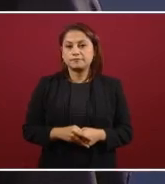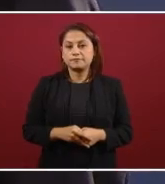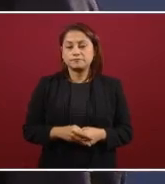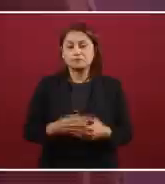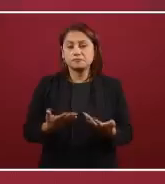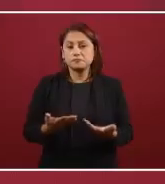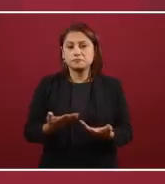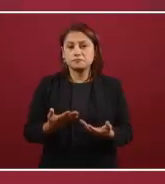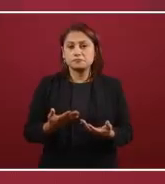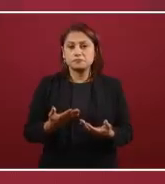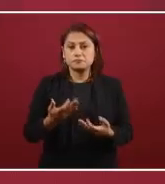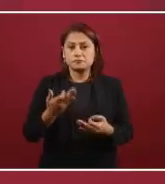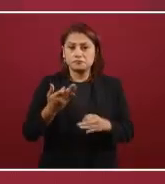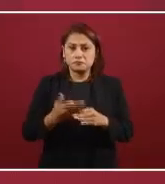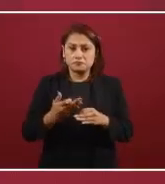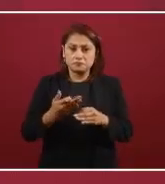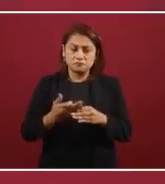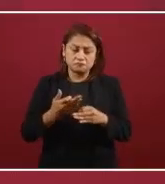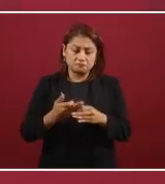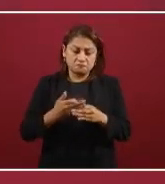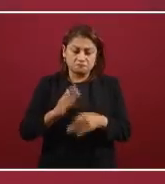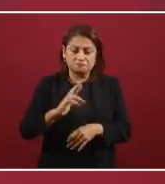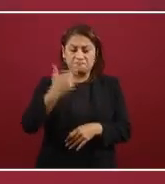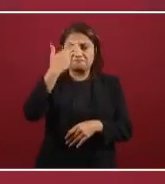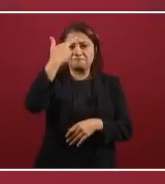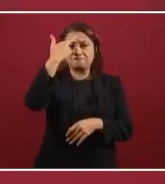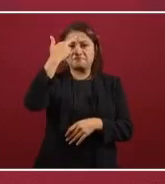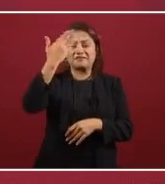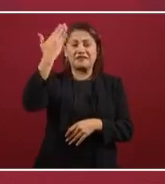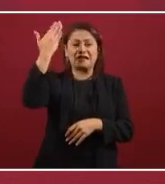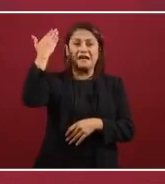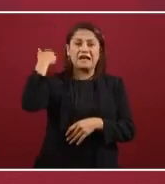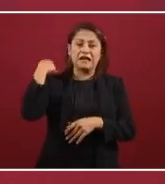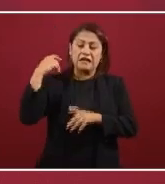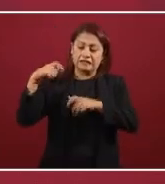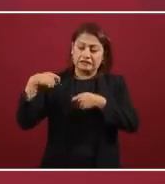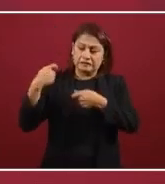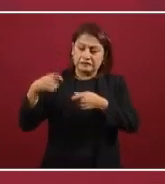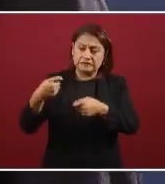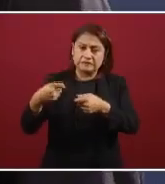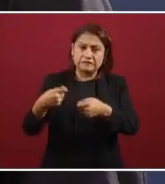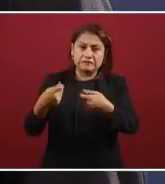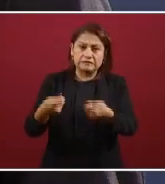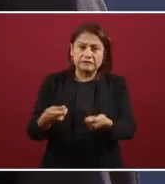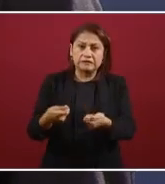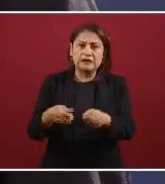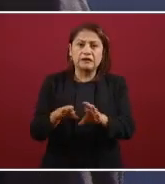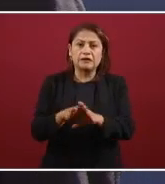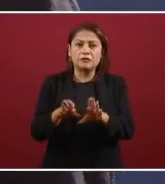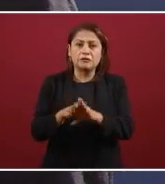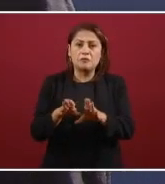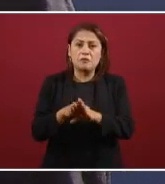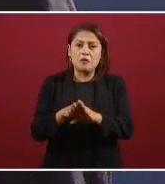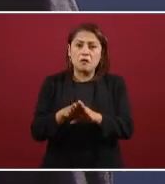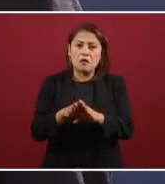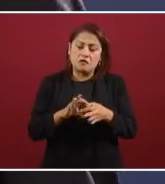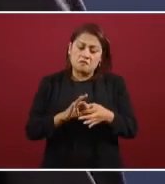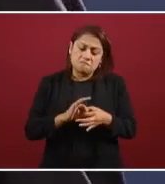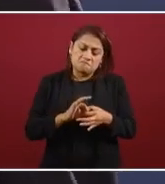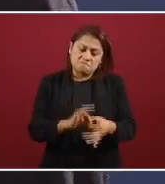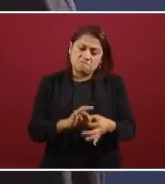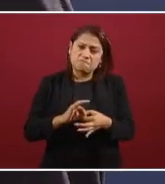tradición, esa costumbre que viene de lejos de ser fraternos